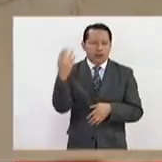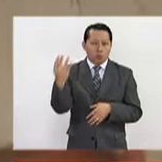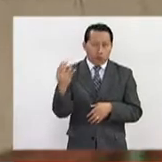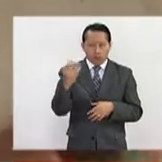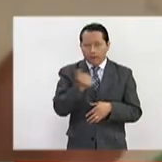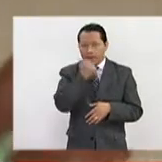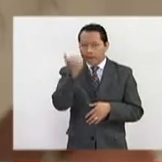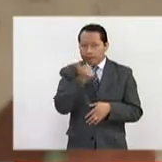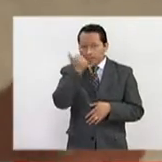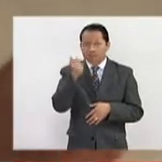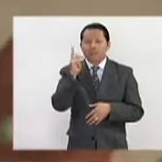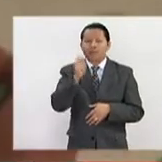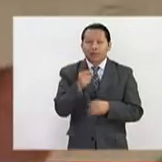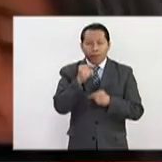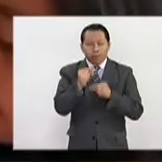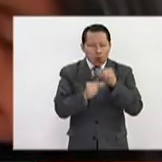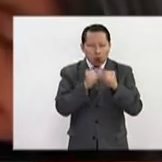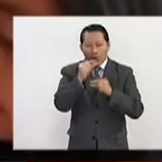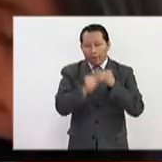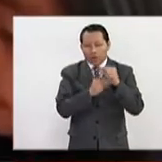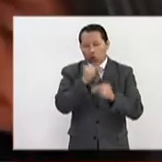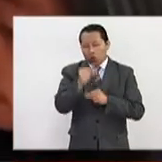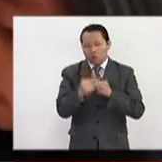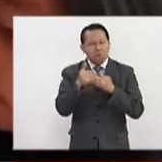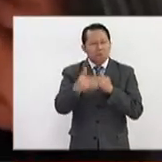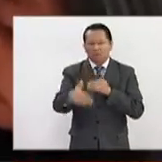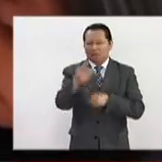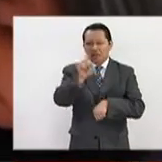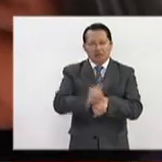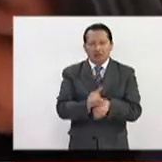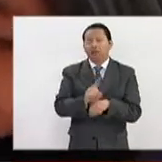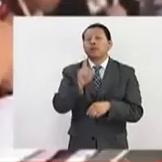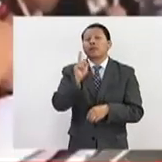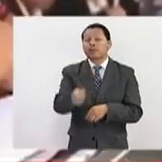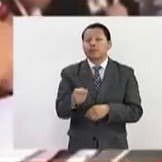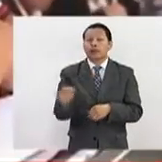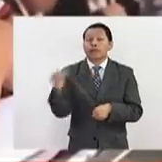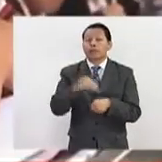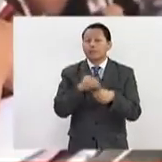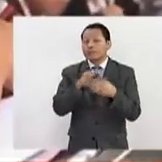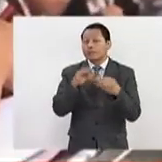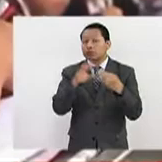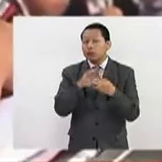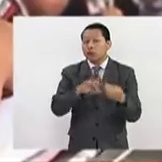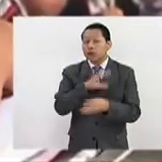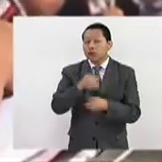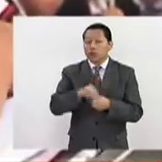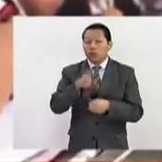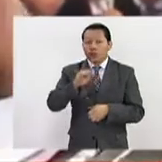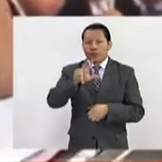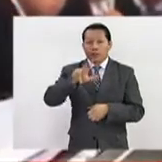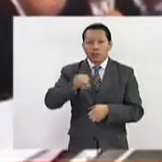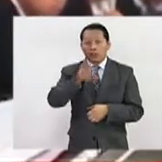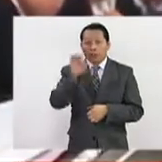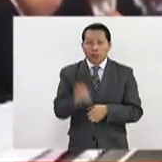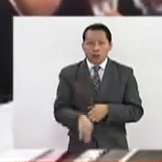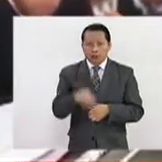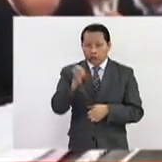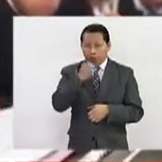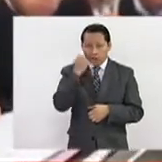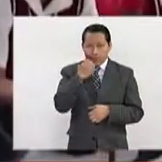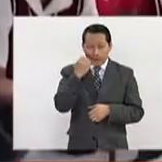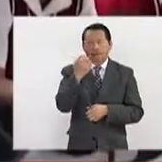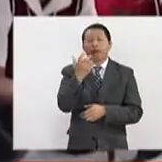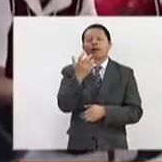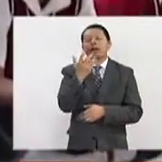158,264, quienes lo harán paulatinamente ya en los próximos días. Agregó que en total el 98% de los planteles de